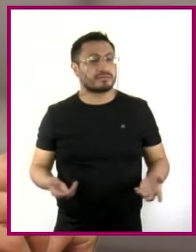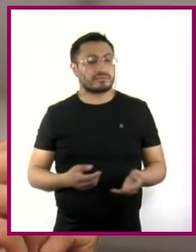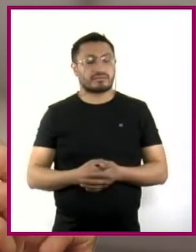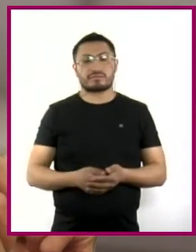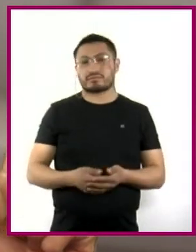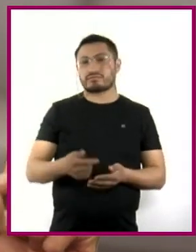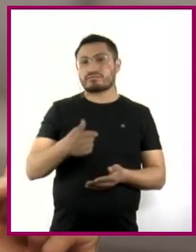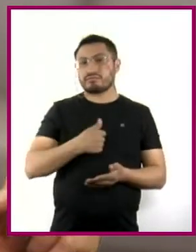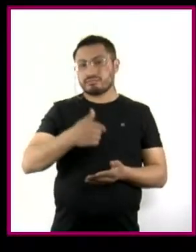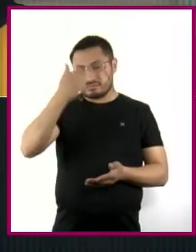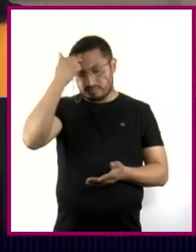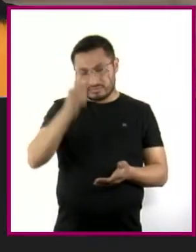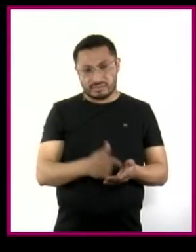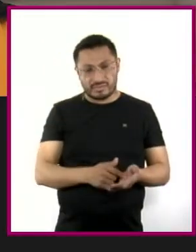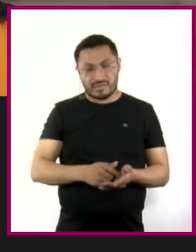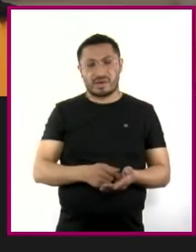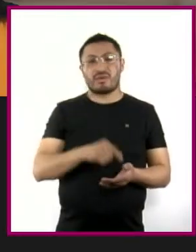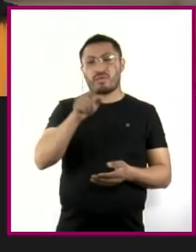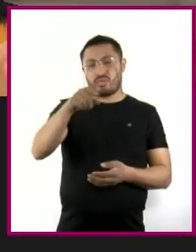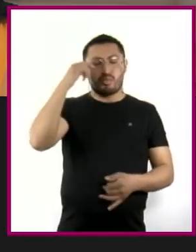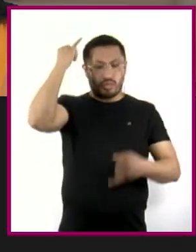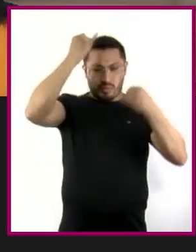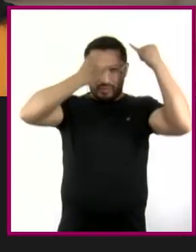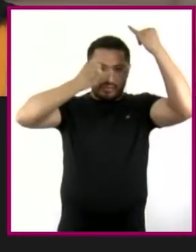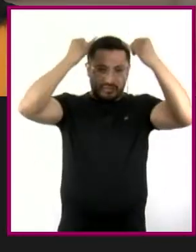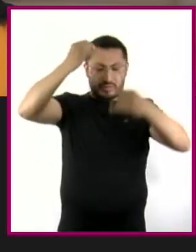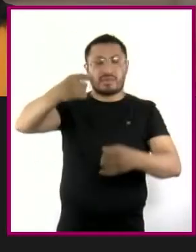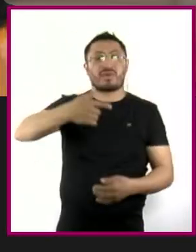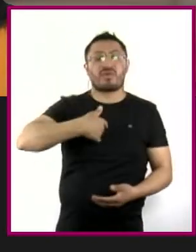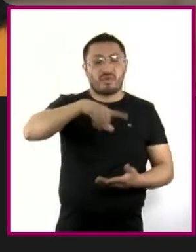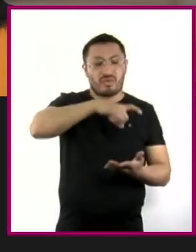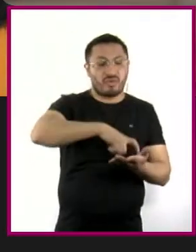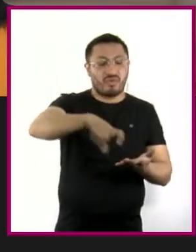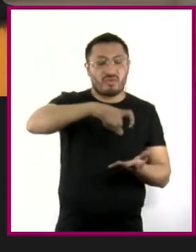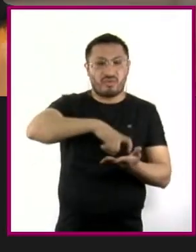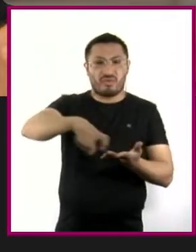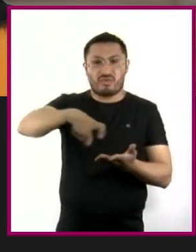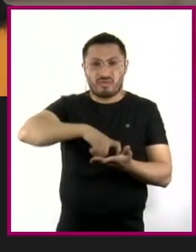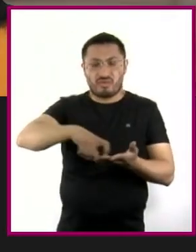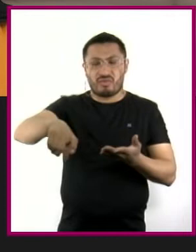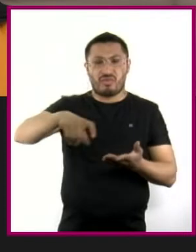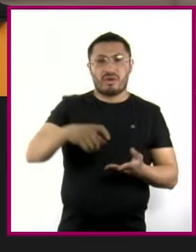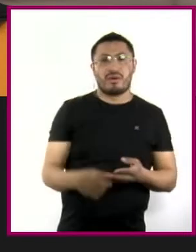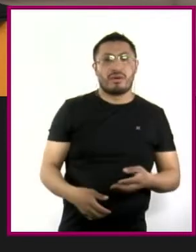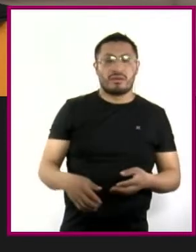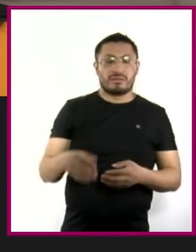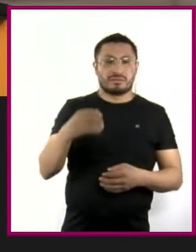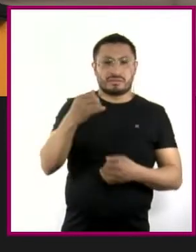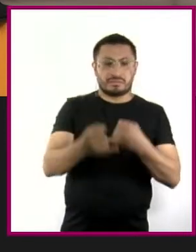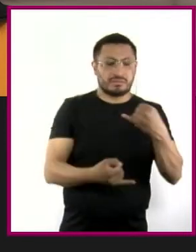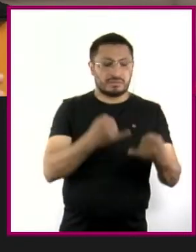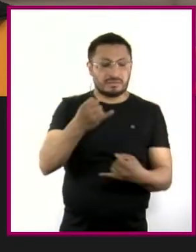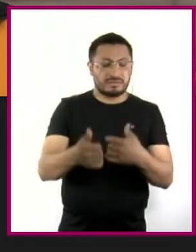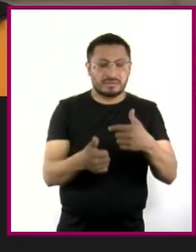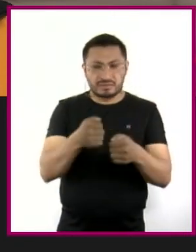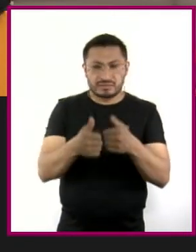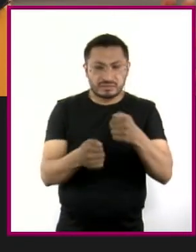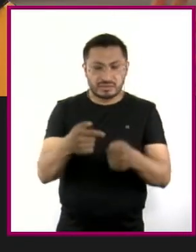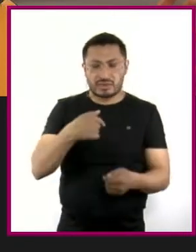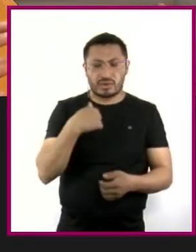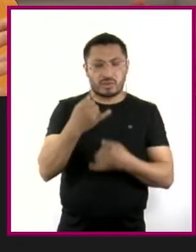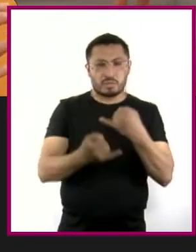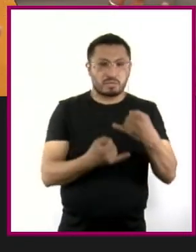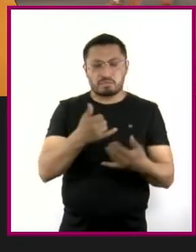me ocurre esto. Imagínate que yo me compré trabajando y ahorrando mucho una consola de videojuegos y que me la paso